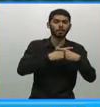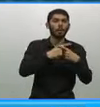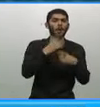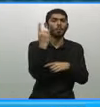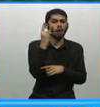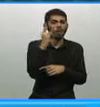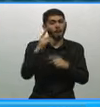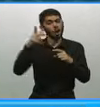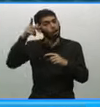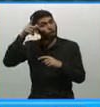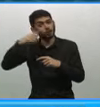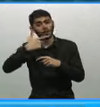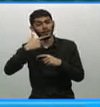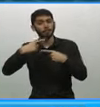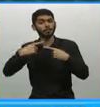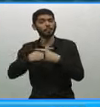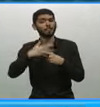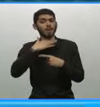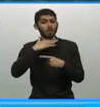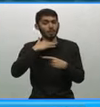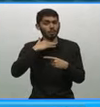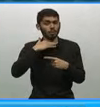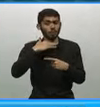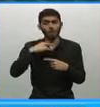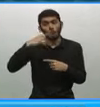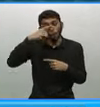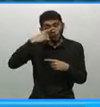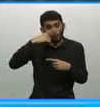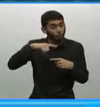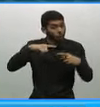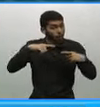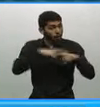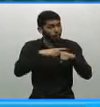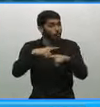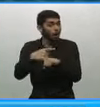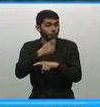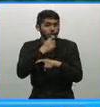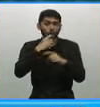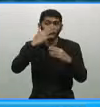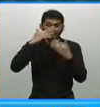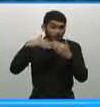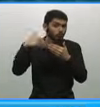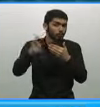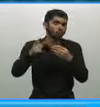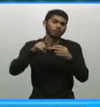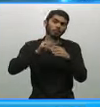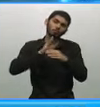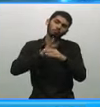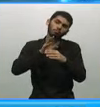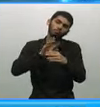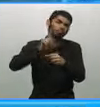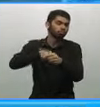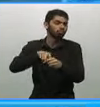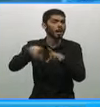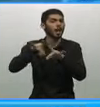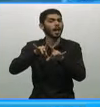8 a México en lo que será la última gira preparatoria de cara a las eliminatorias para el Mundial de Rusia 2018. Vero, es